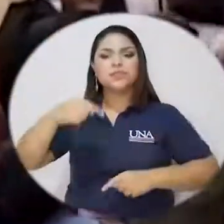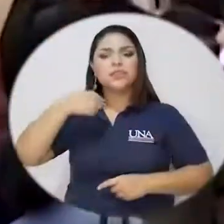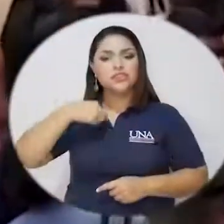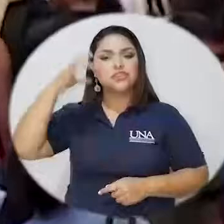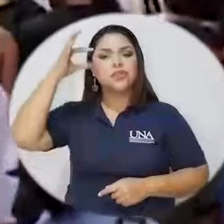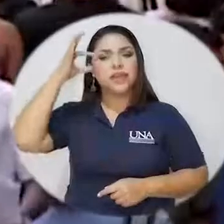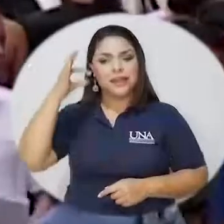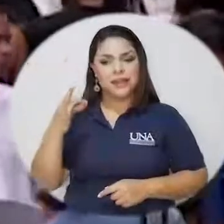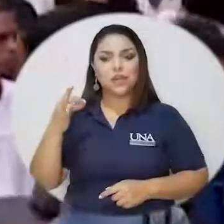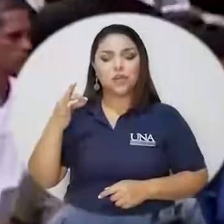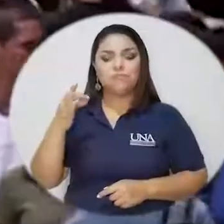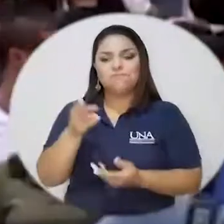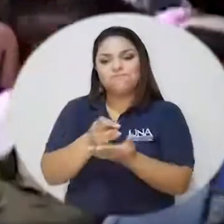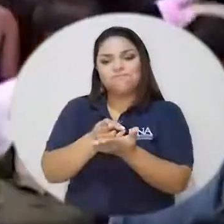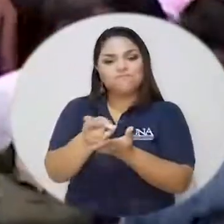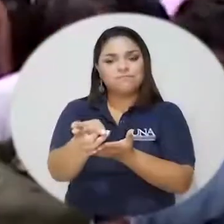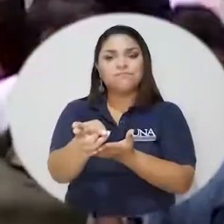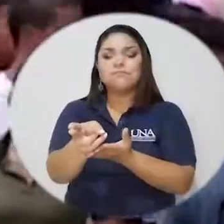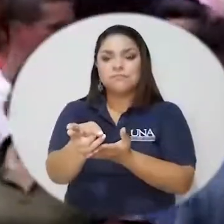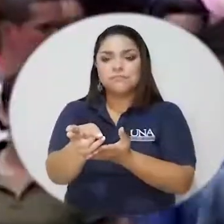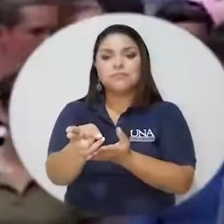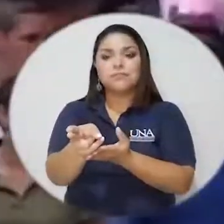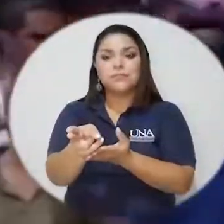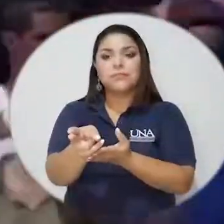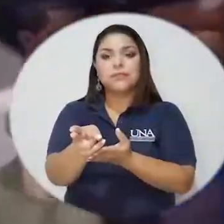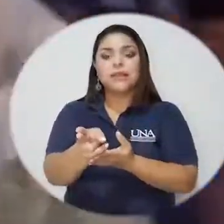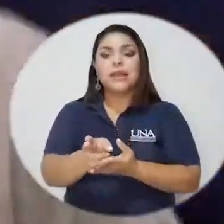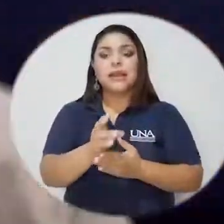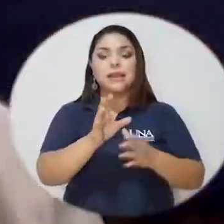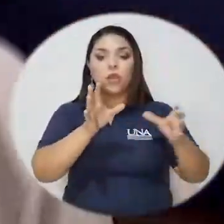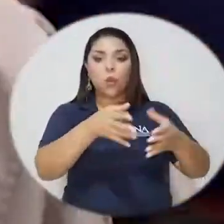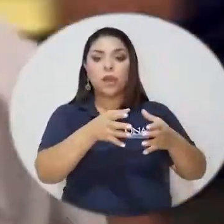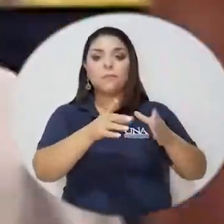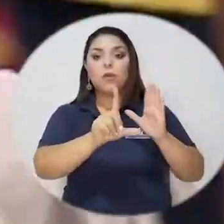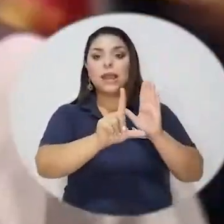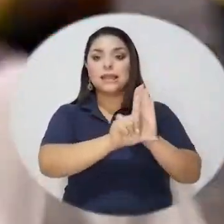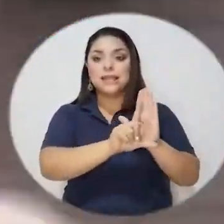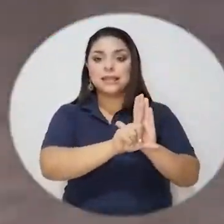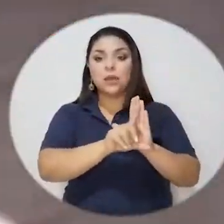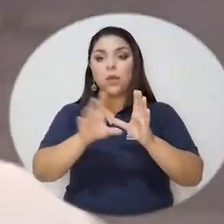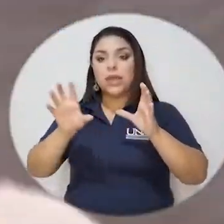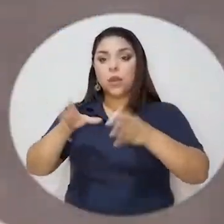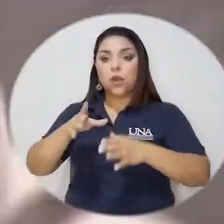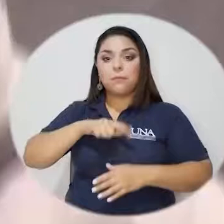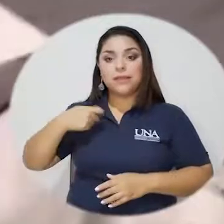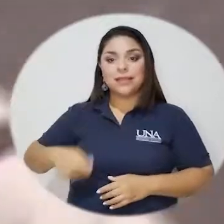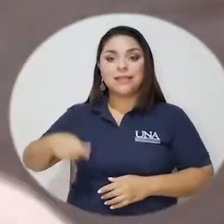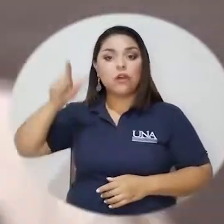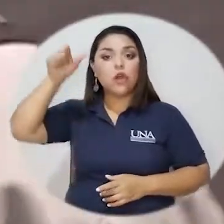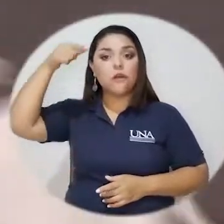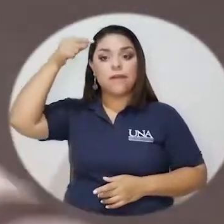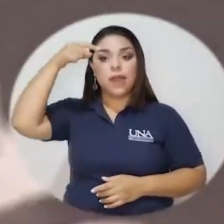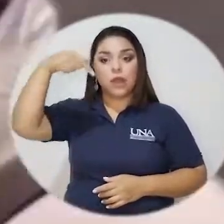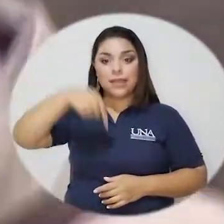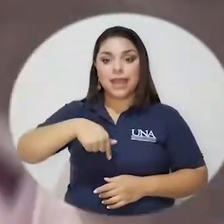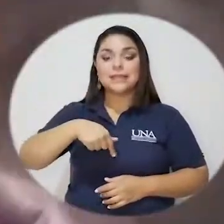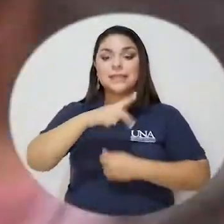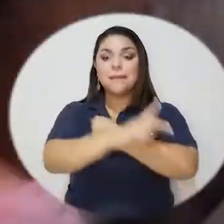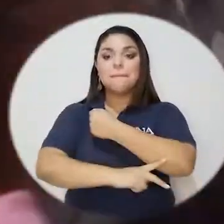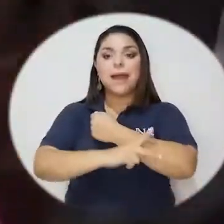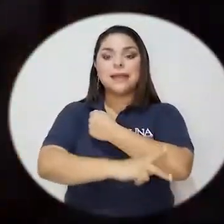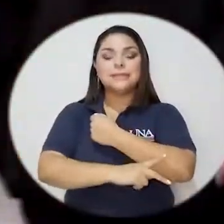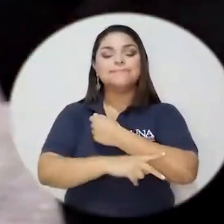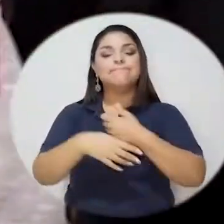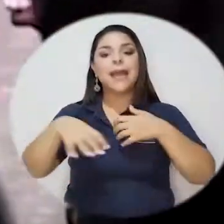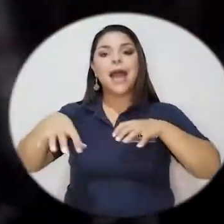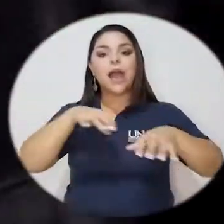Yo creo que, sinceramente, tanto el cuerpo legislativo como el cuerpo ejecutivo de gobierno de este país, de